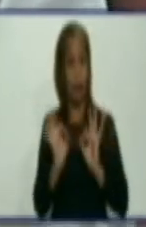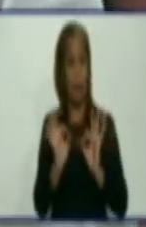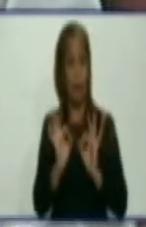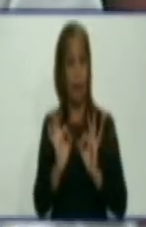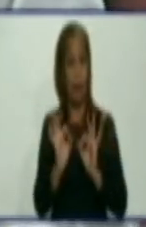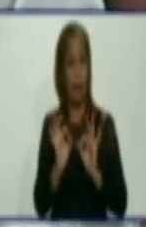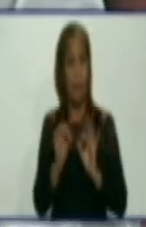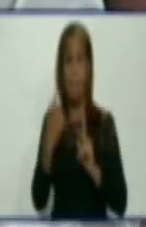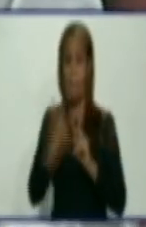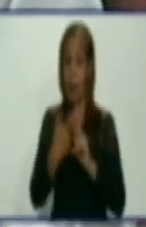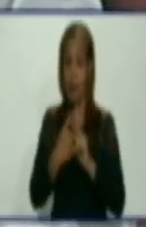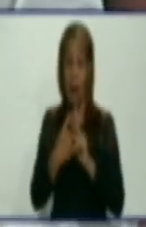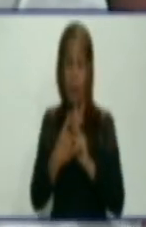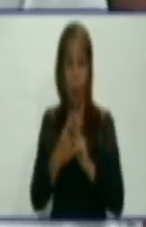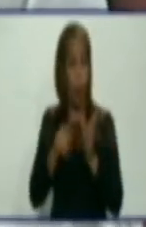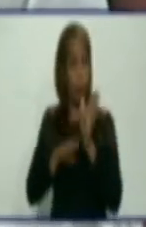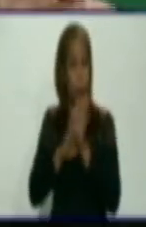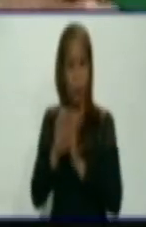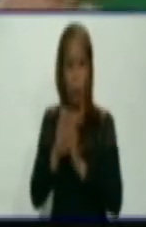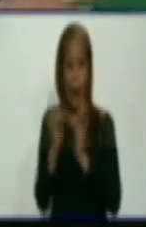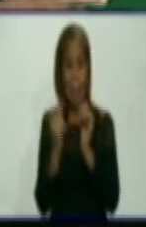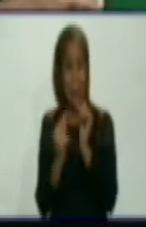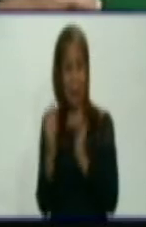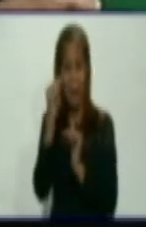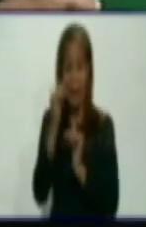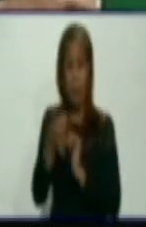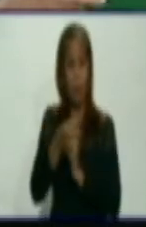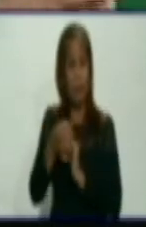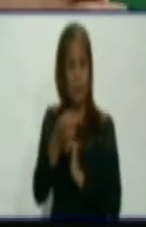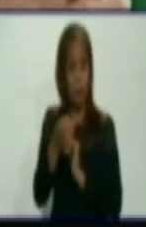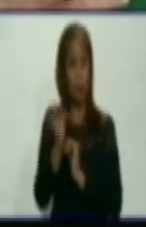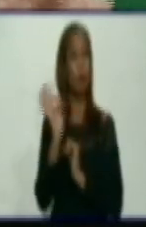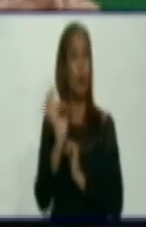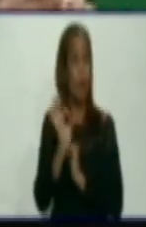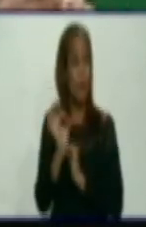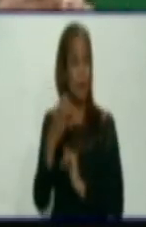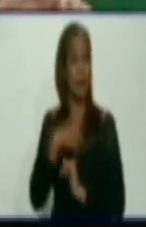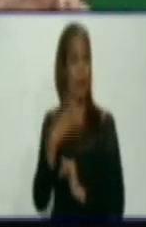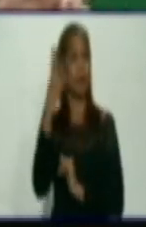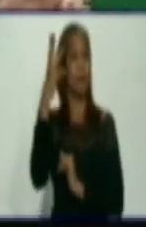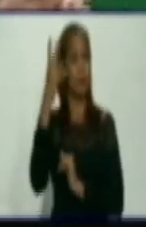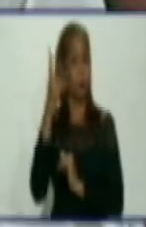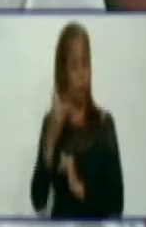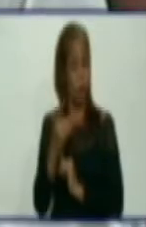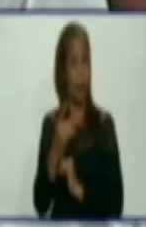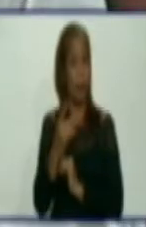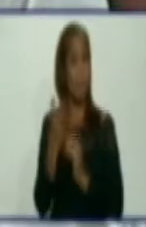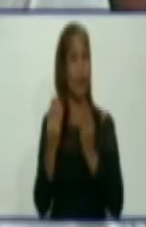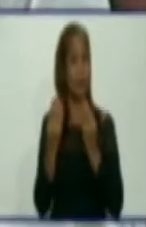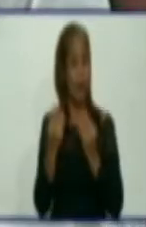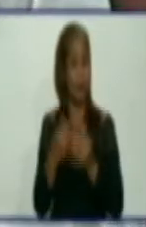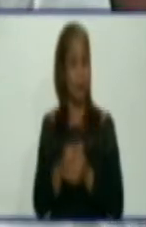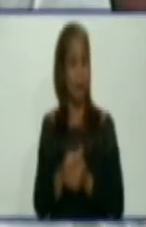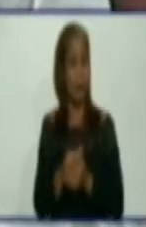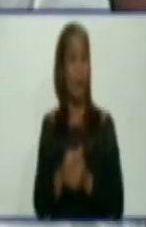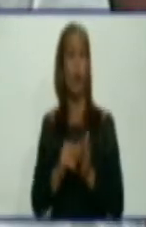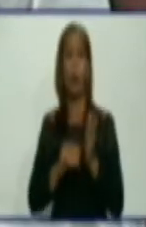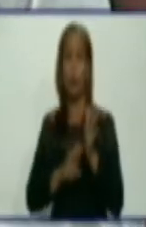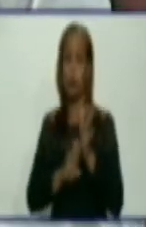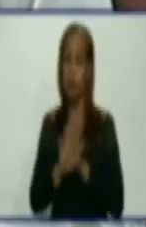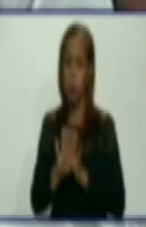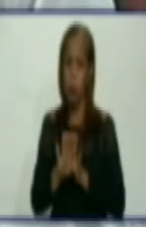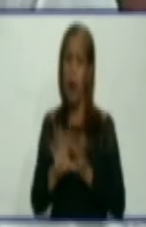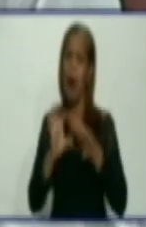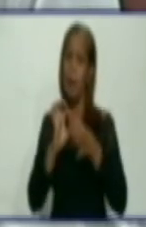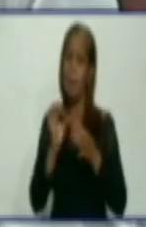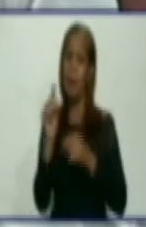Bayamo sigue siendo el epicentro de la transmisión con un número todavía importante de casos. Siguen apareciendo casos graves y